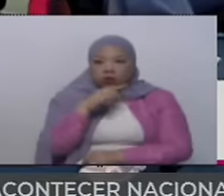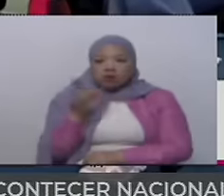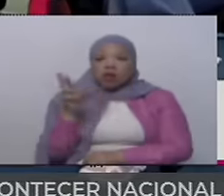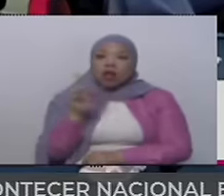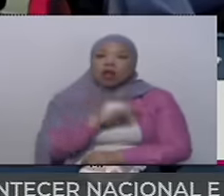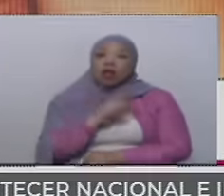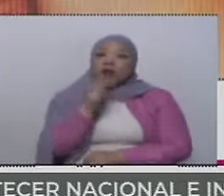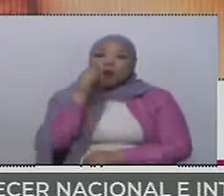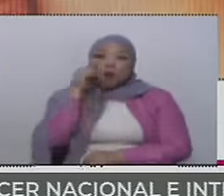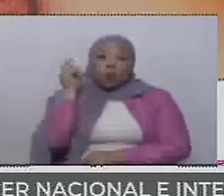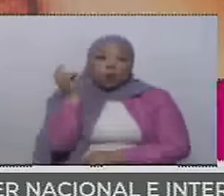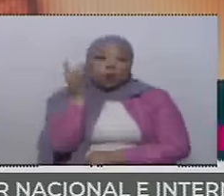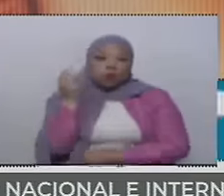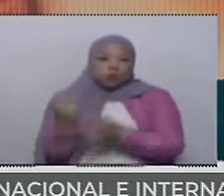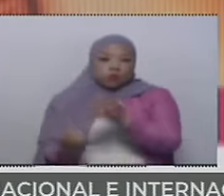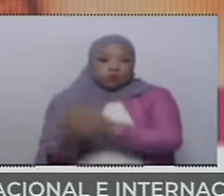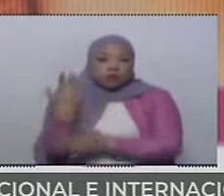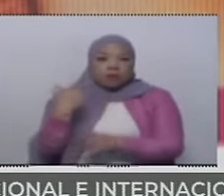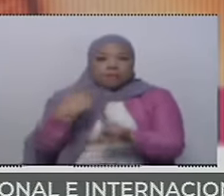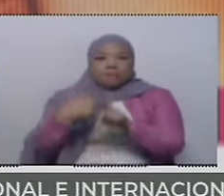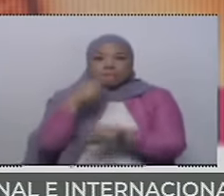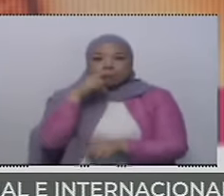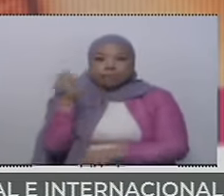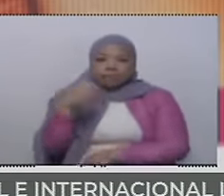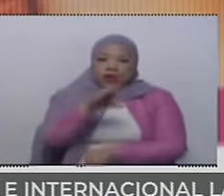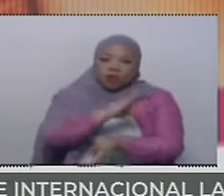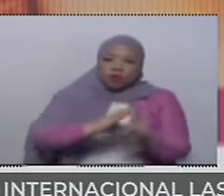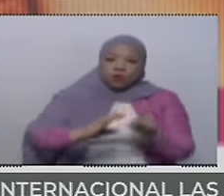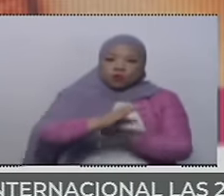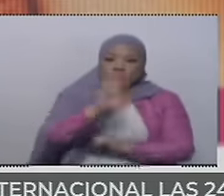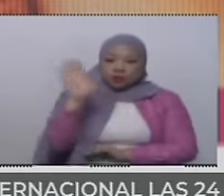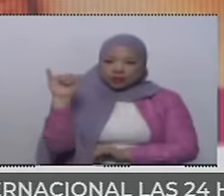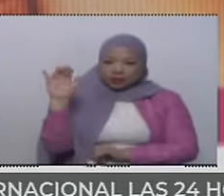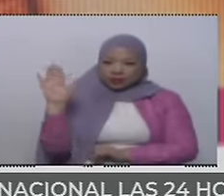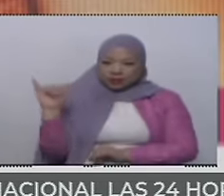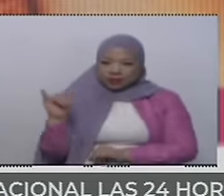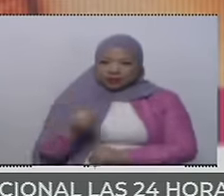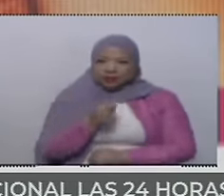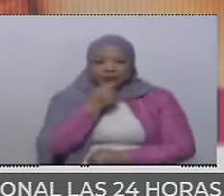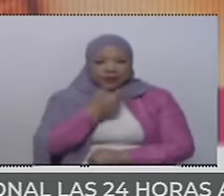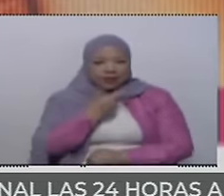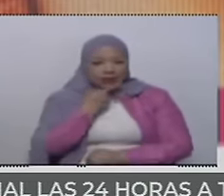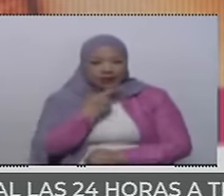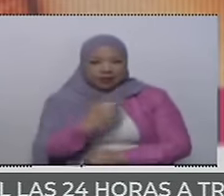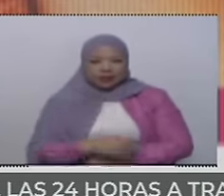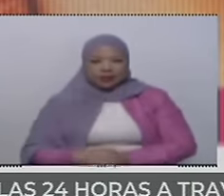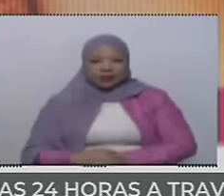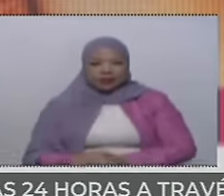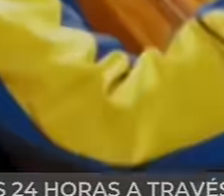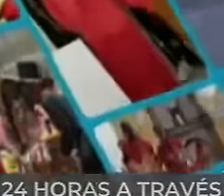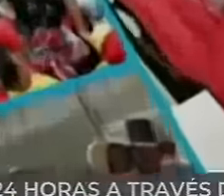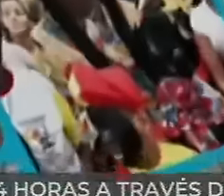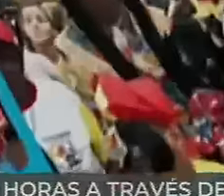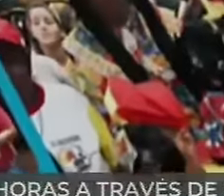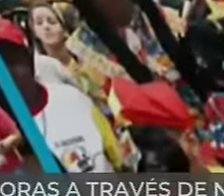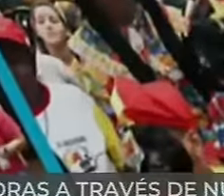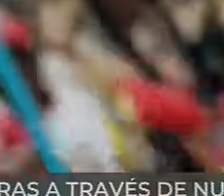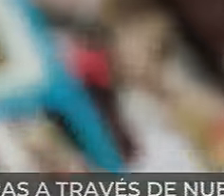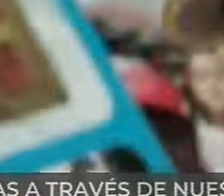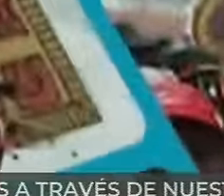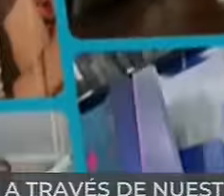vamos con Maduro, más cultura. Va a estar muy bello este segmento. Adelante.